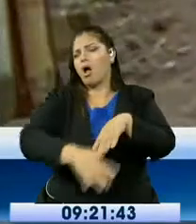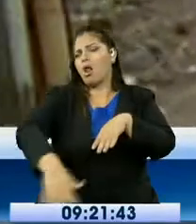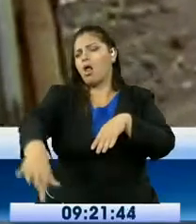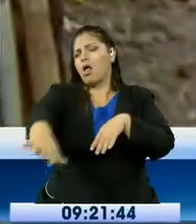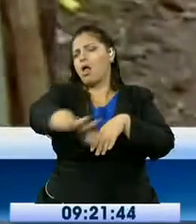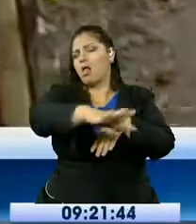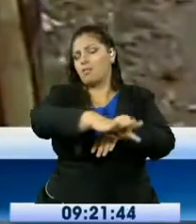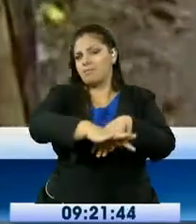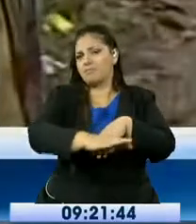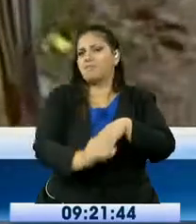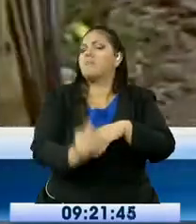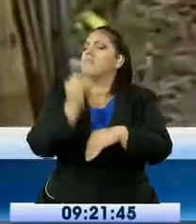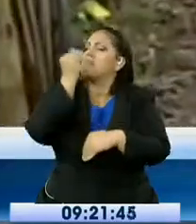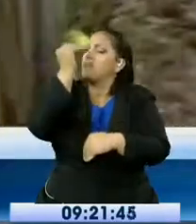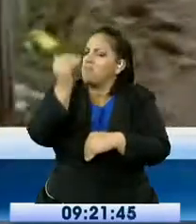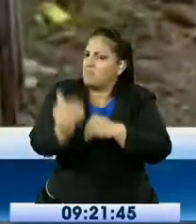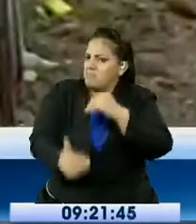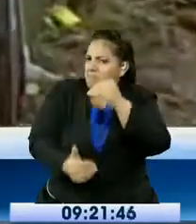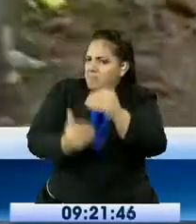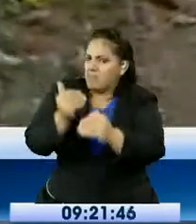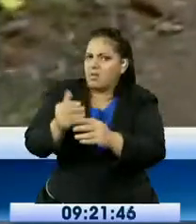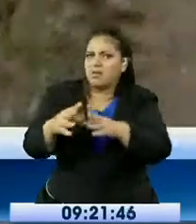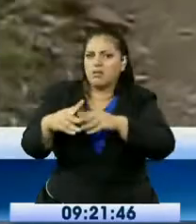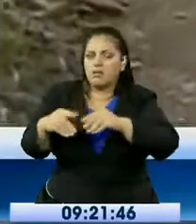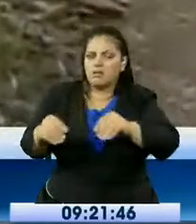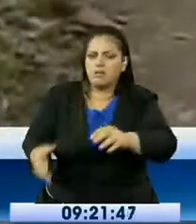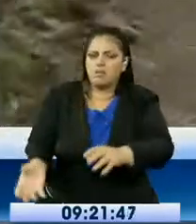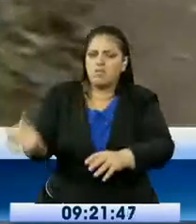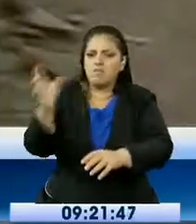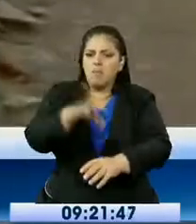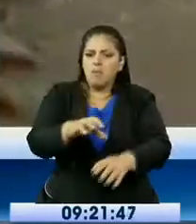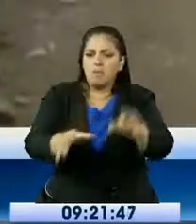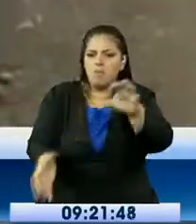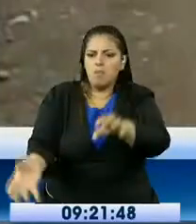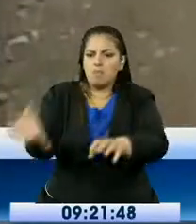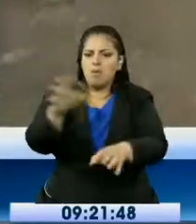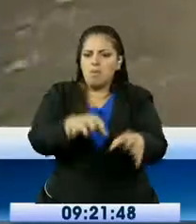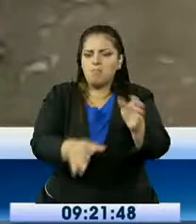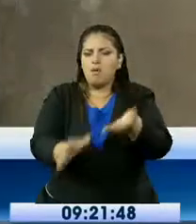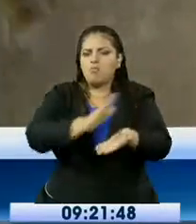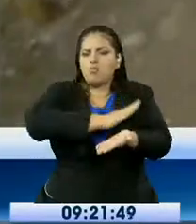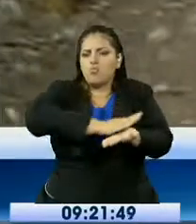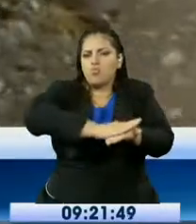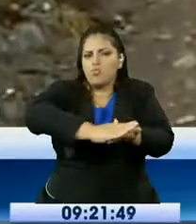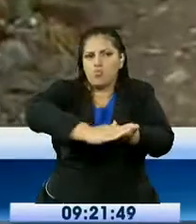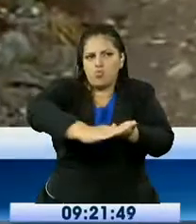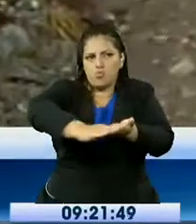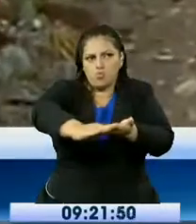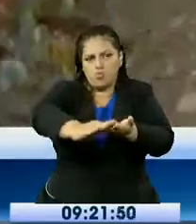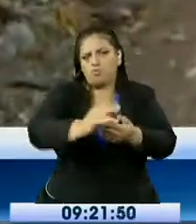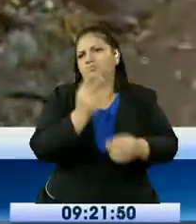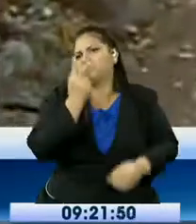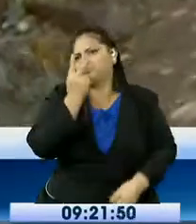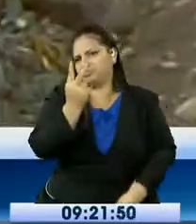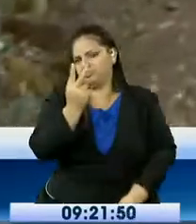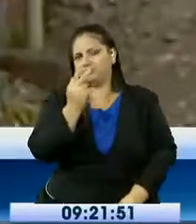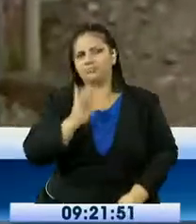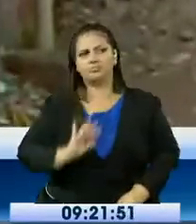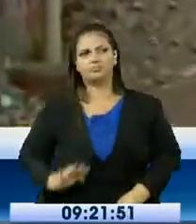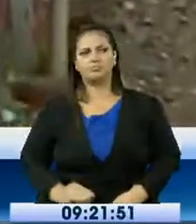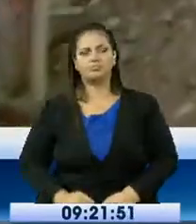ellos cuentan ya con un relleno en sus calles, en sus vías, y eso evidentemente ha hecho que los